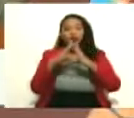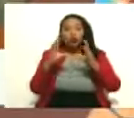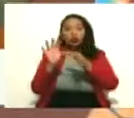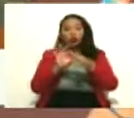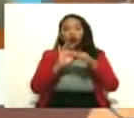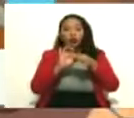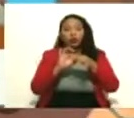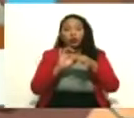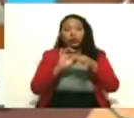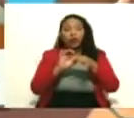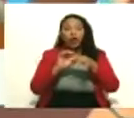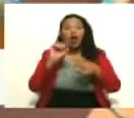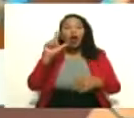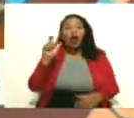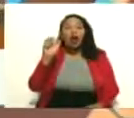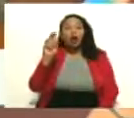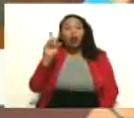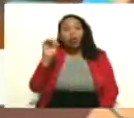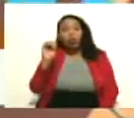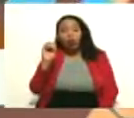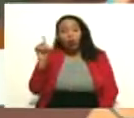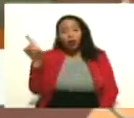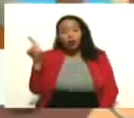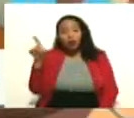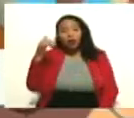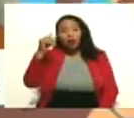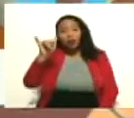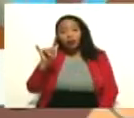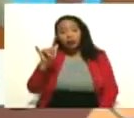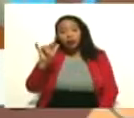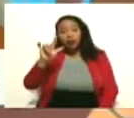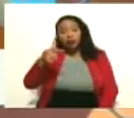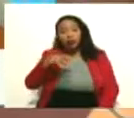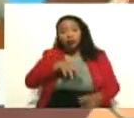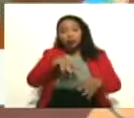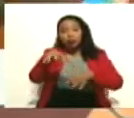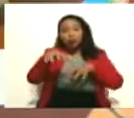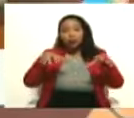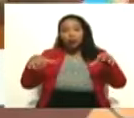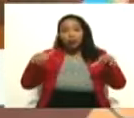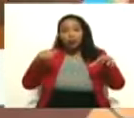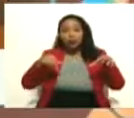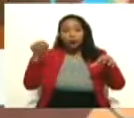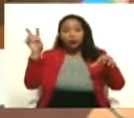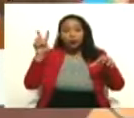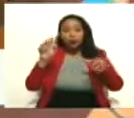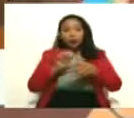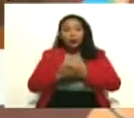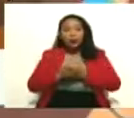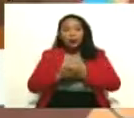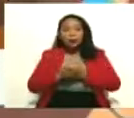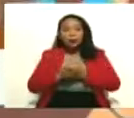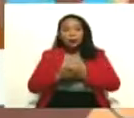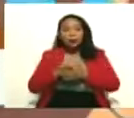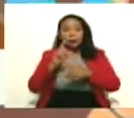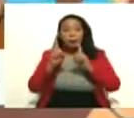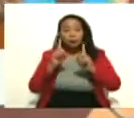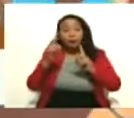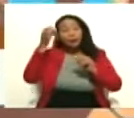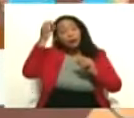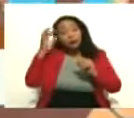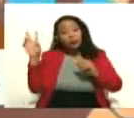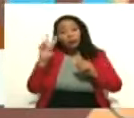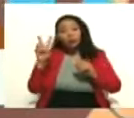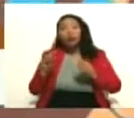olvidemos que el laudo fraudulento fue justamente en un momento de división del país. Los guyaneses, las transnacionales, creen que los venezolanos